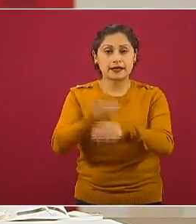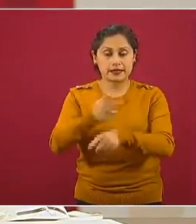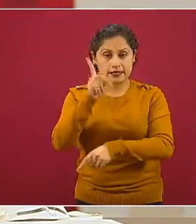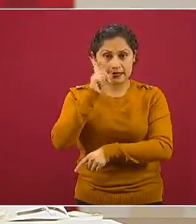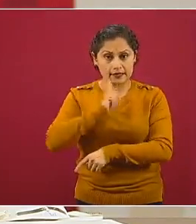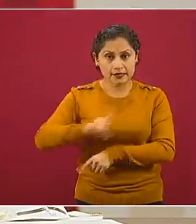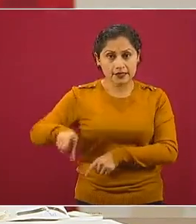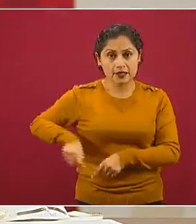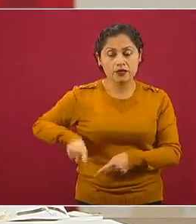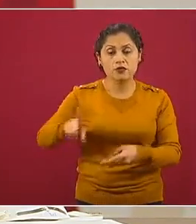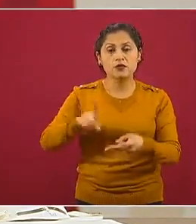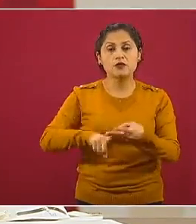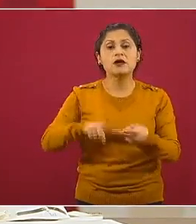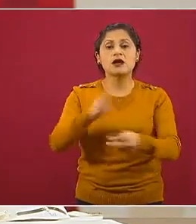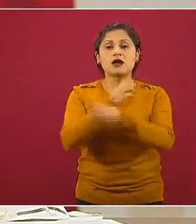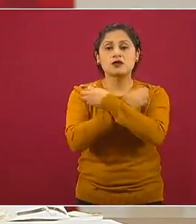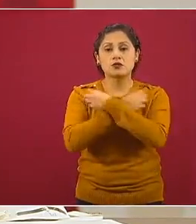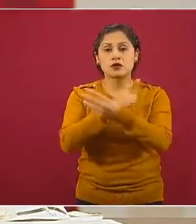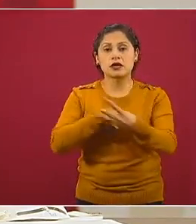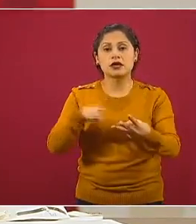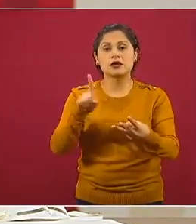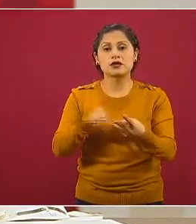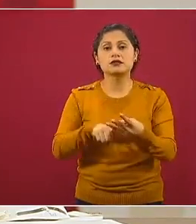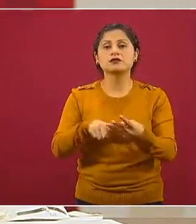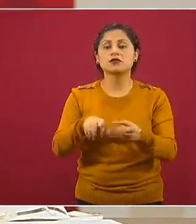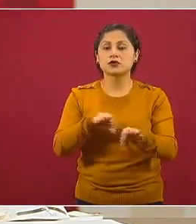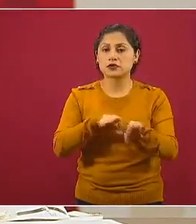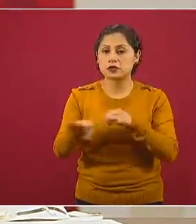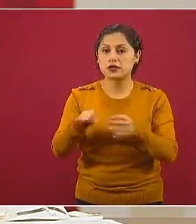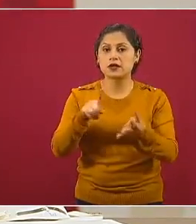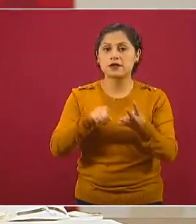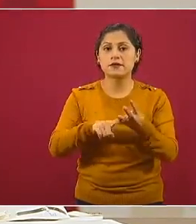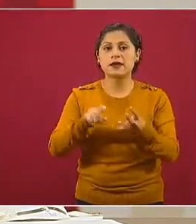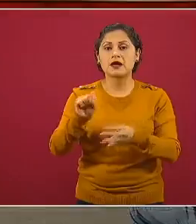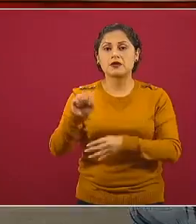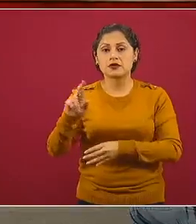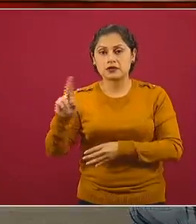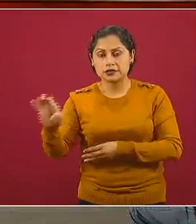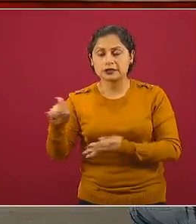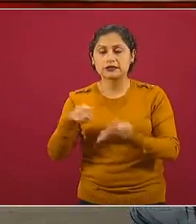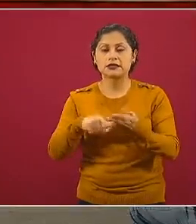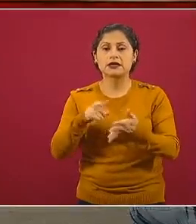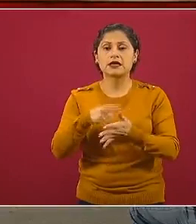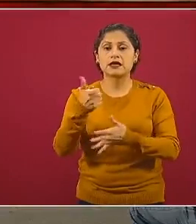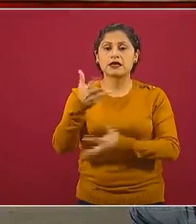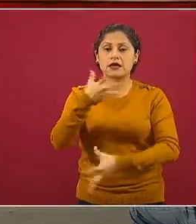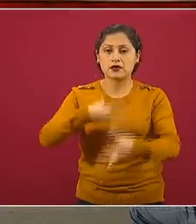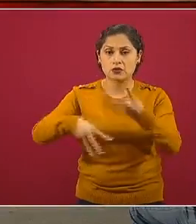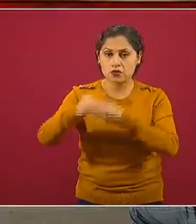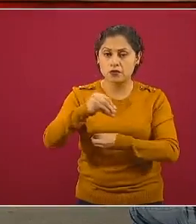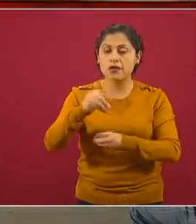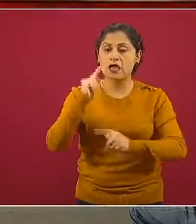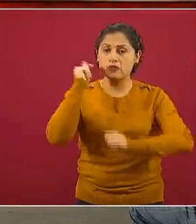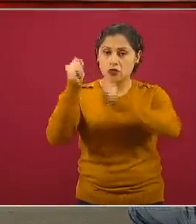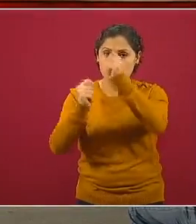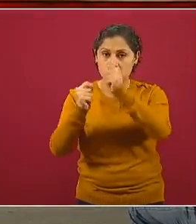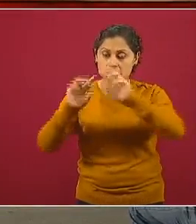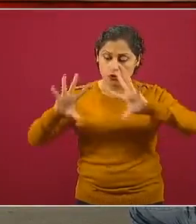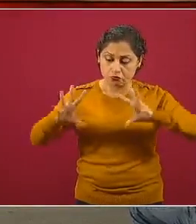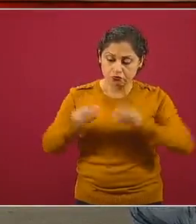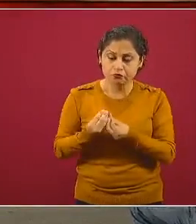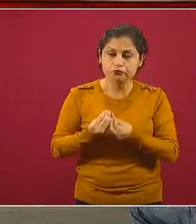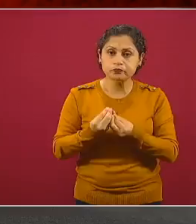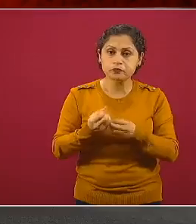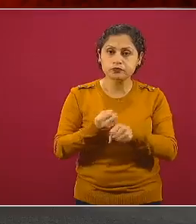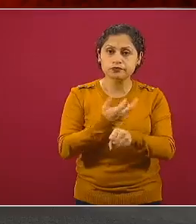de Educación, Trabajo, Relaciones Exteriores, Economía y también Turismo, se conformó un grupo de trabajo